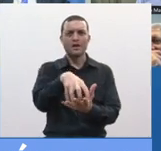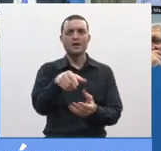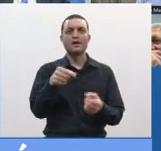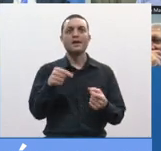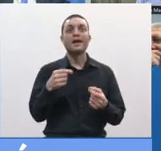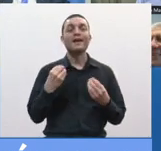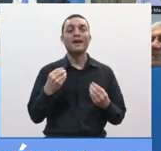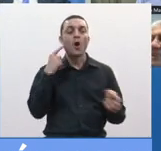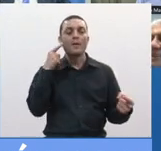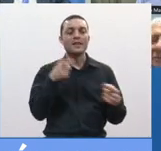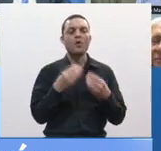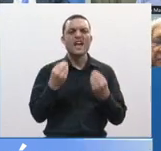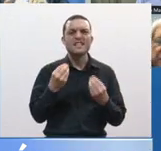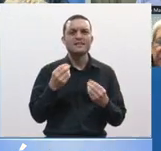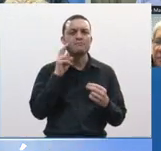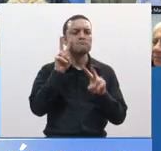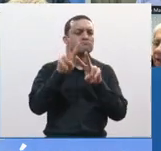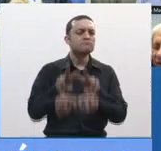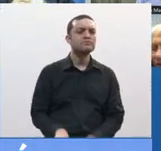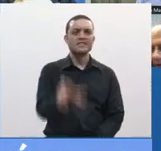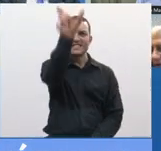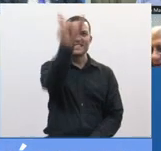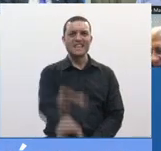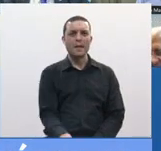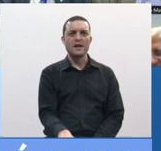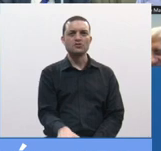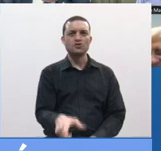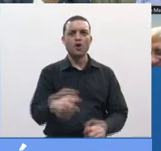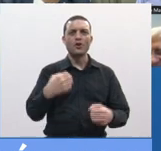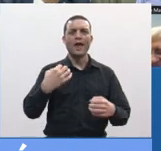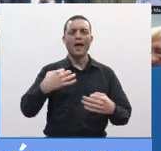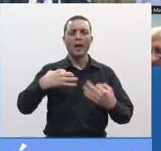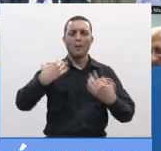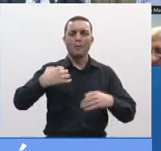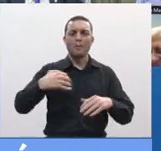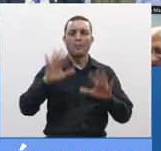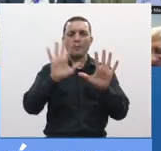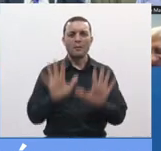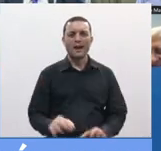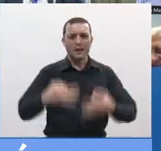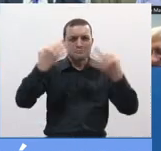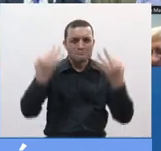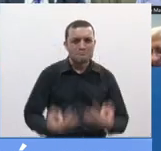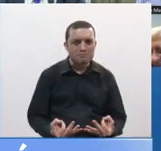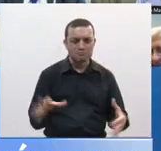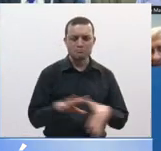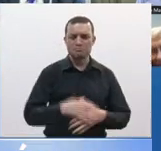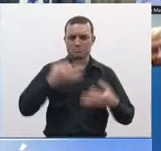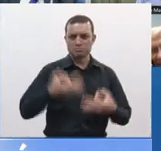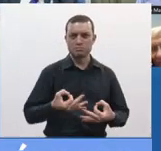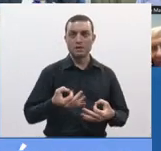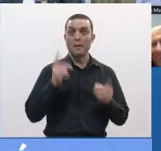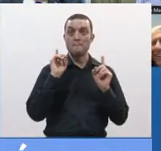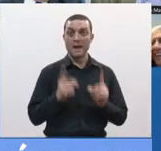debe verificarse la idoneidad para el cargo del candidato concreto propuesto y el cumplimiento